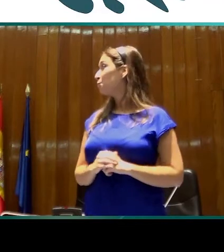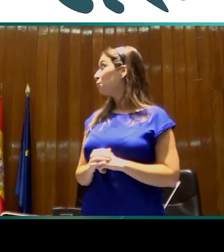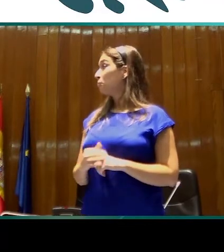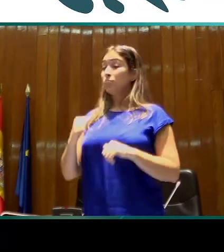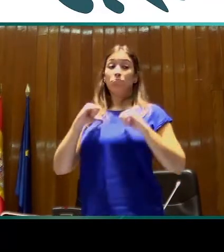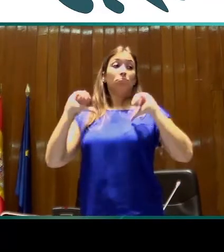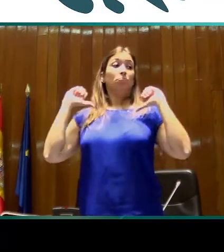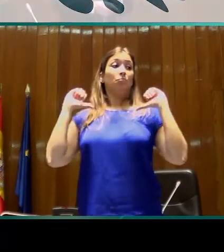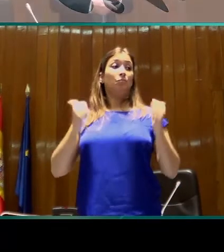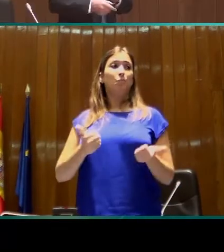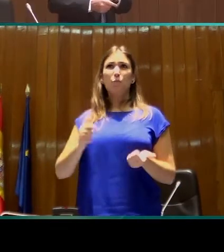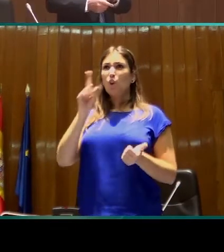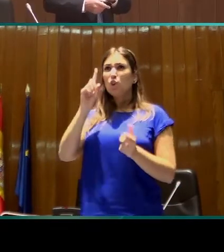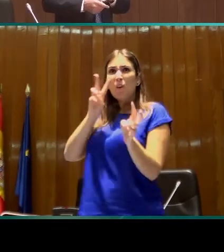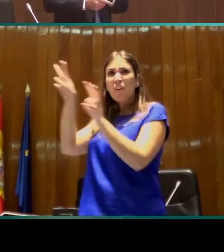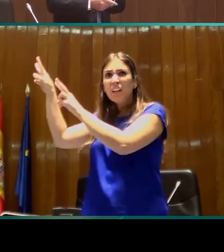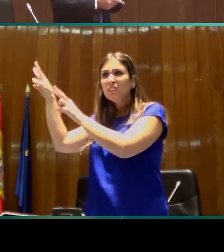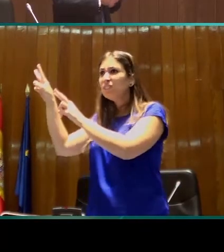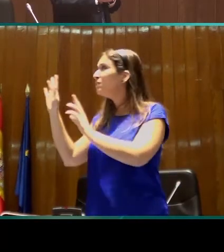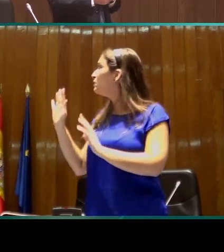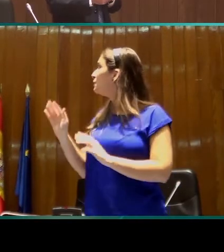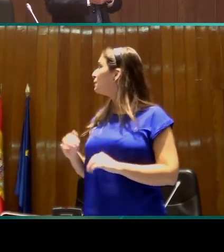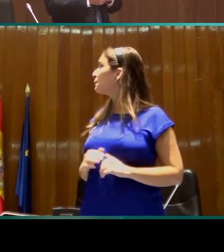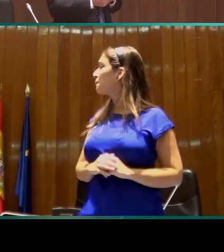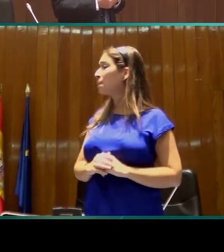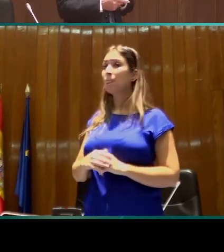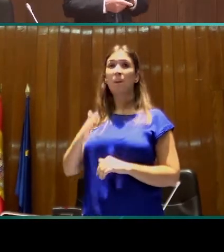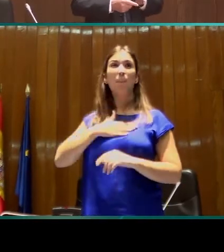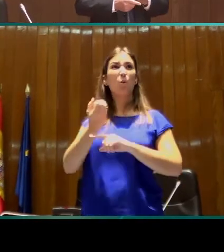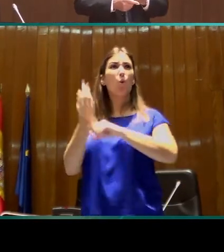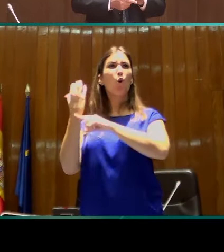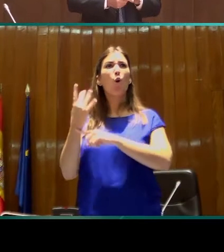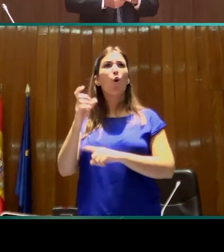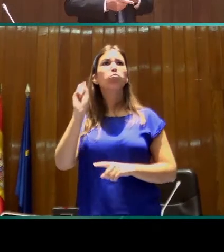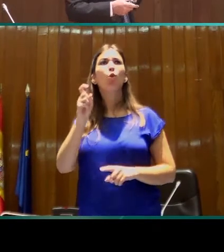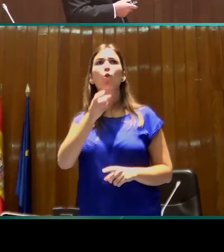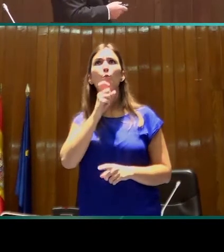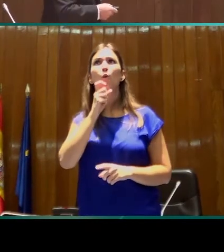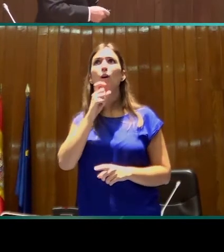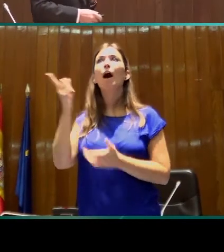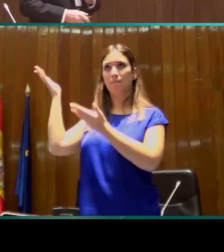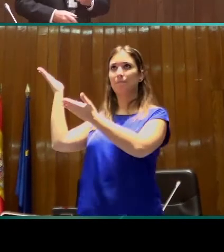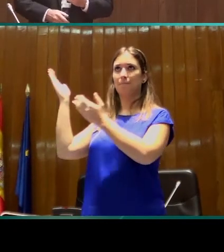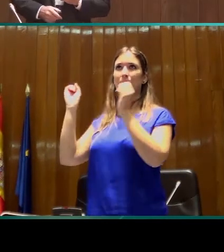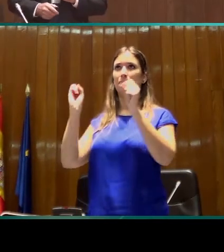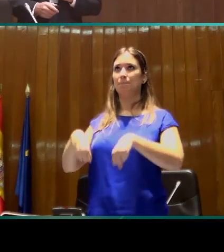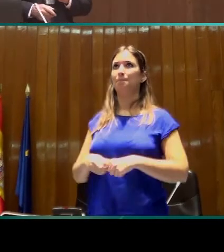comenzaremos es, yo no sé si se ve por algún sitio, las transparencias. ¿Ustedes las? Bien.